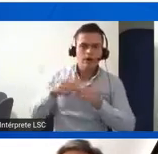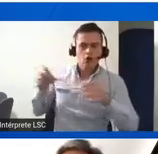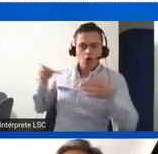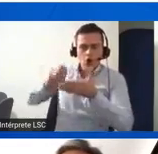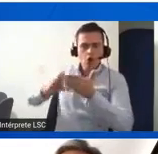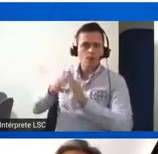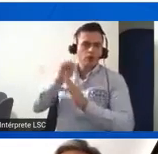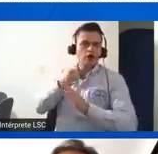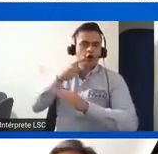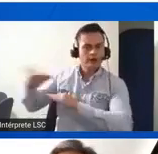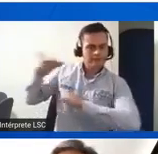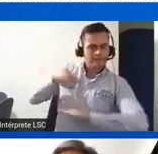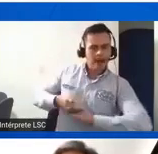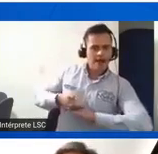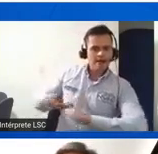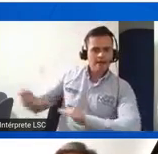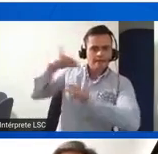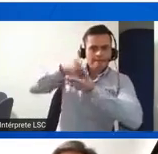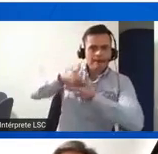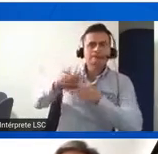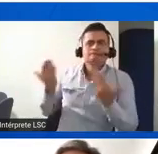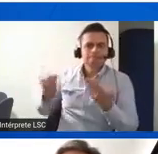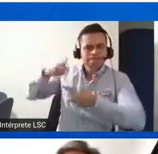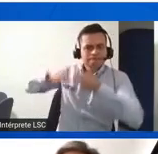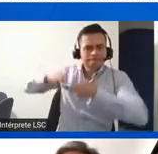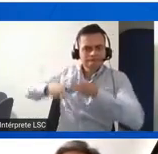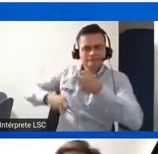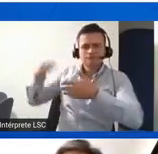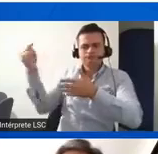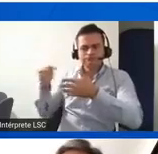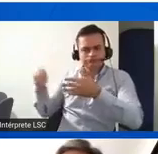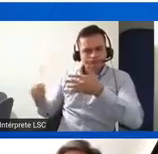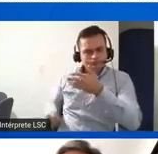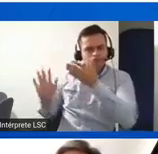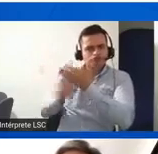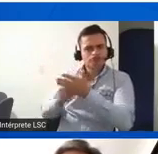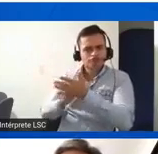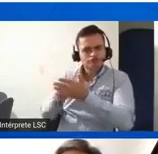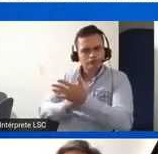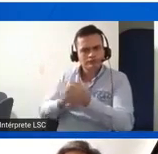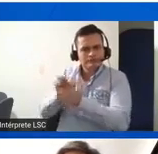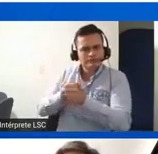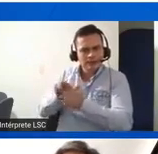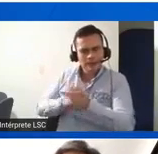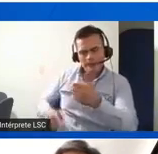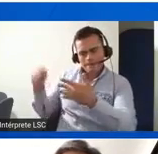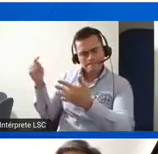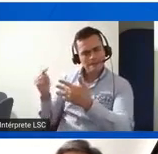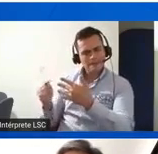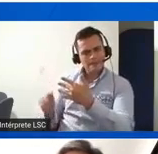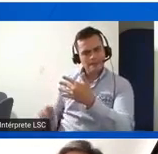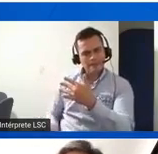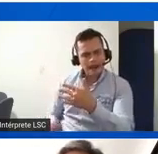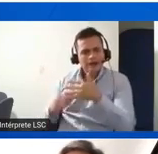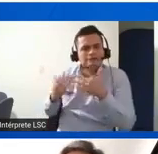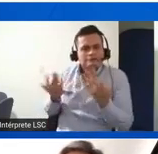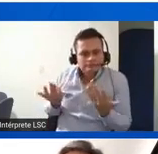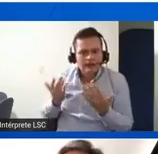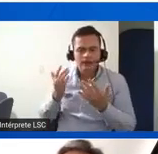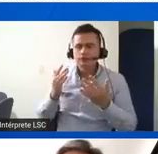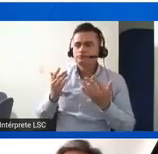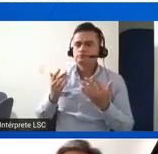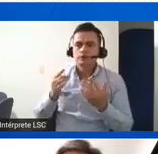para plantearnos los problemas que estaban teniendo para comunicarse con personas que